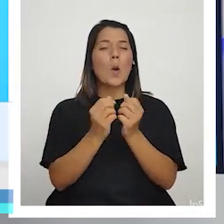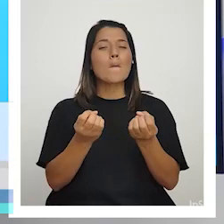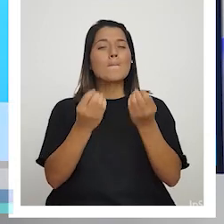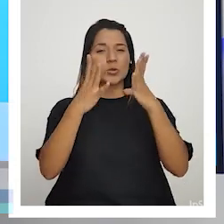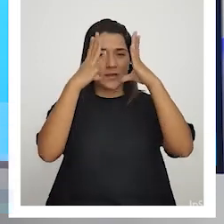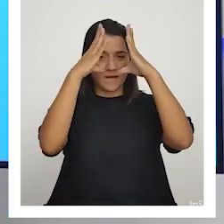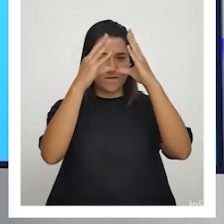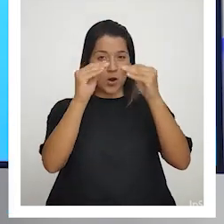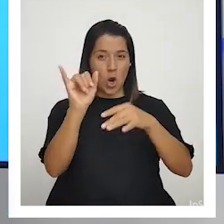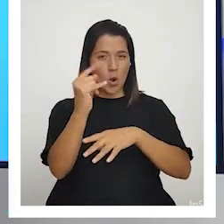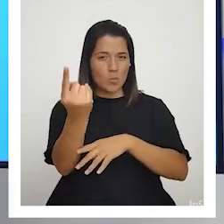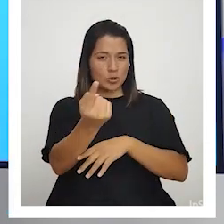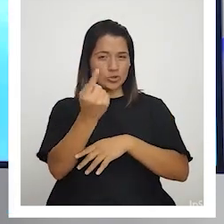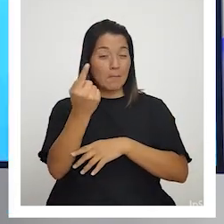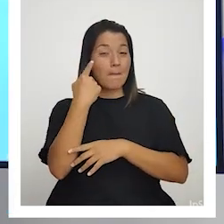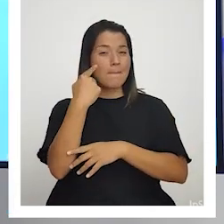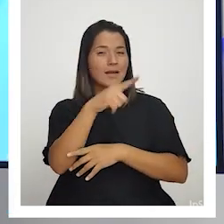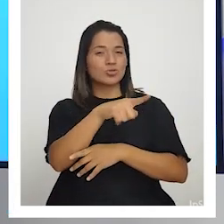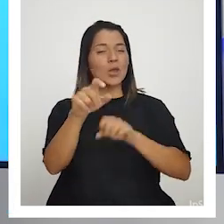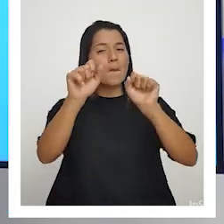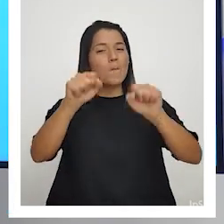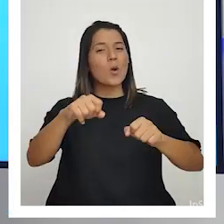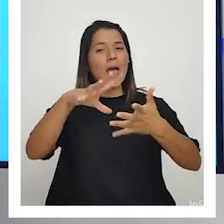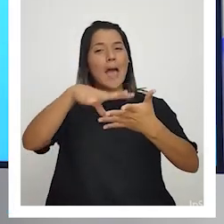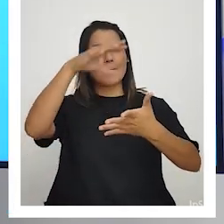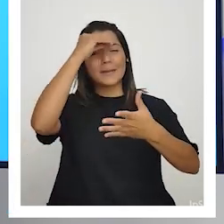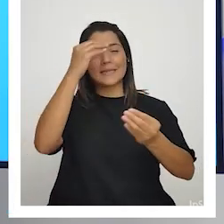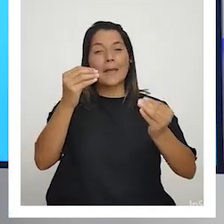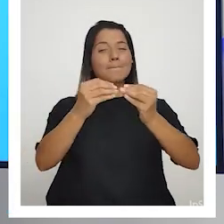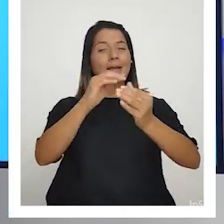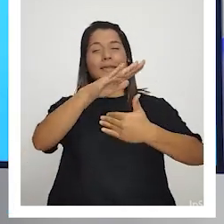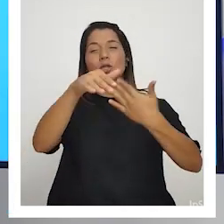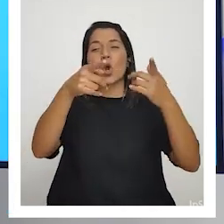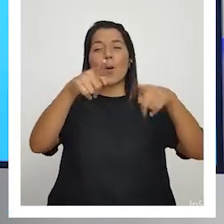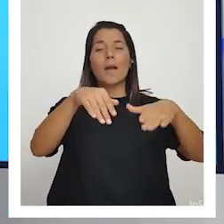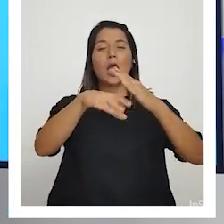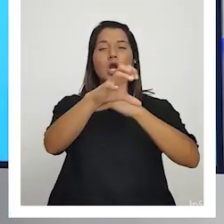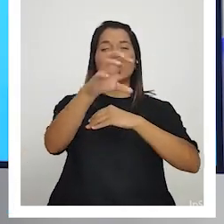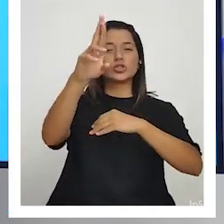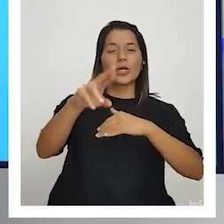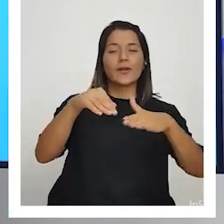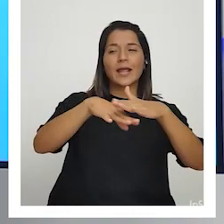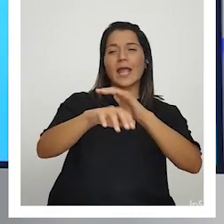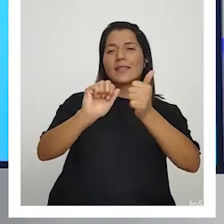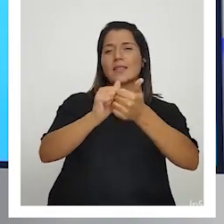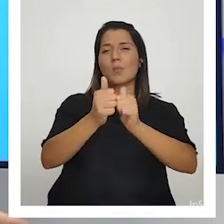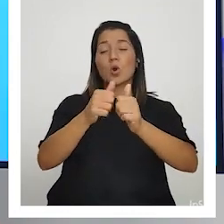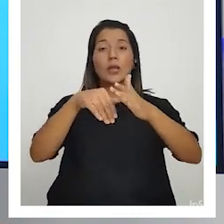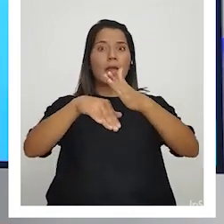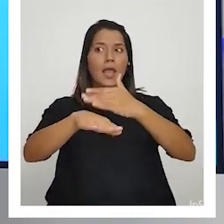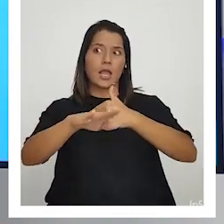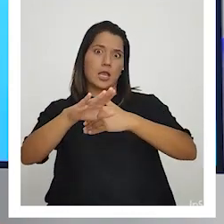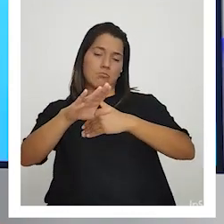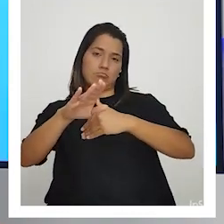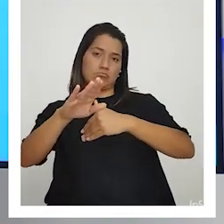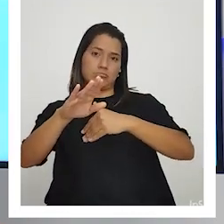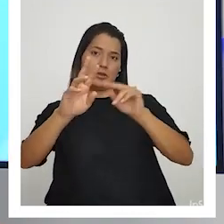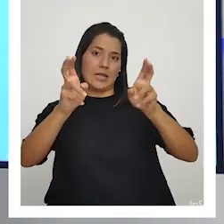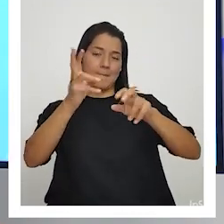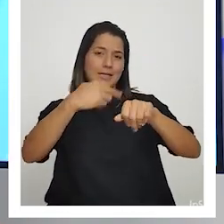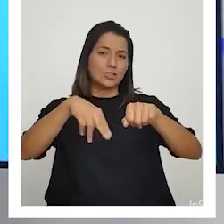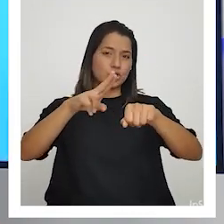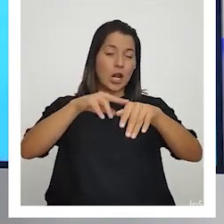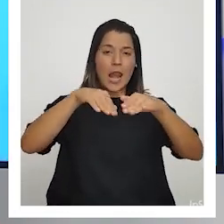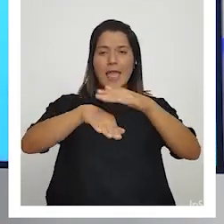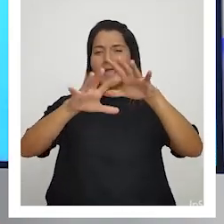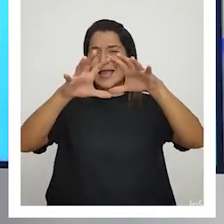usted pueda aprender un poco más de lo que sucede en Costa Rica, en los deportes, en nacionales, en el mundo y en la cultura. Así que bueno, como siempre,